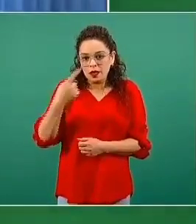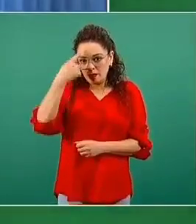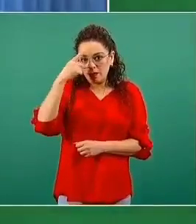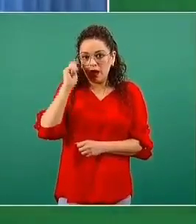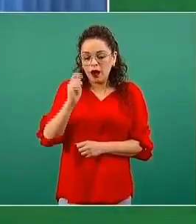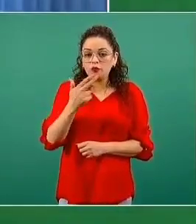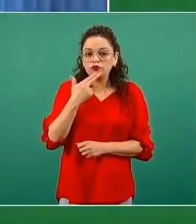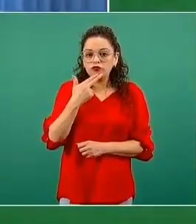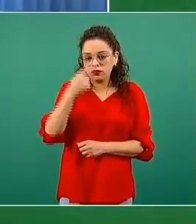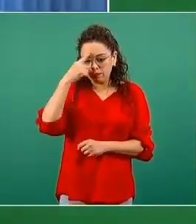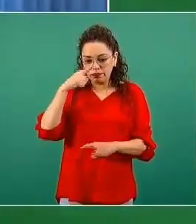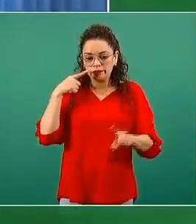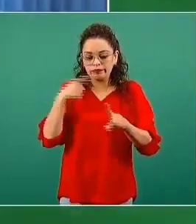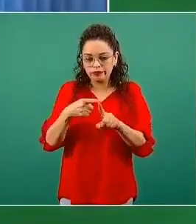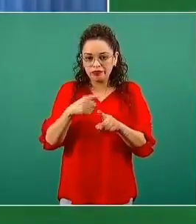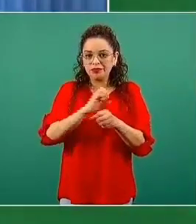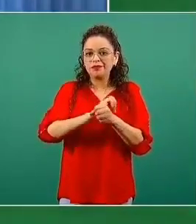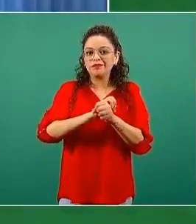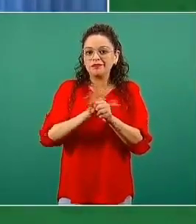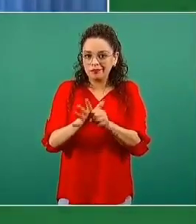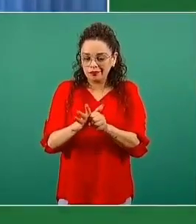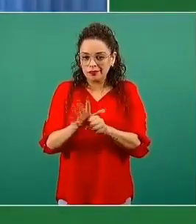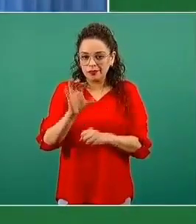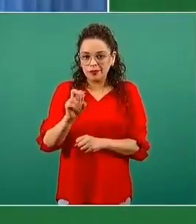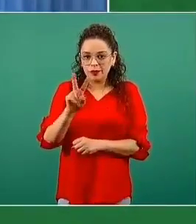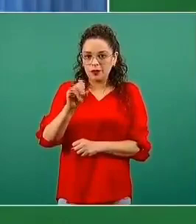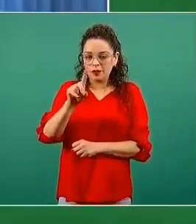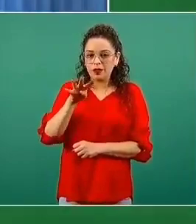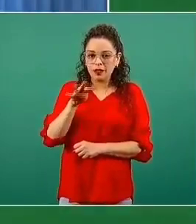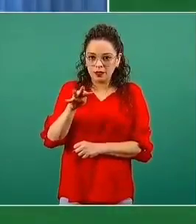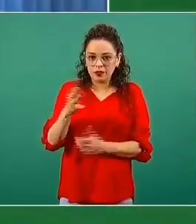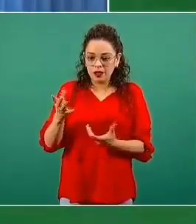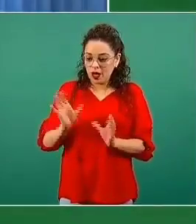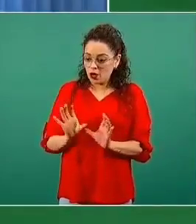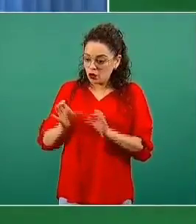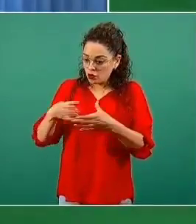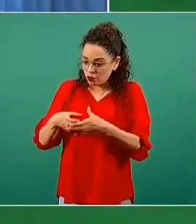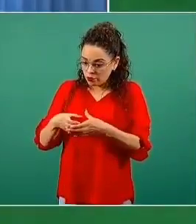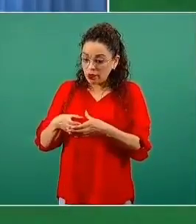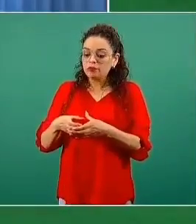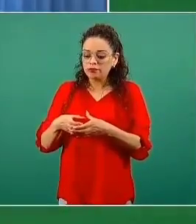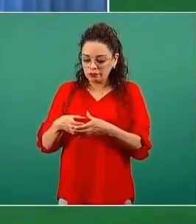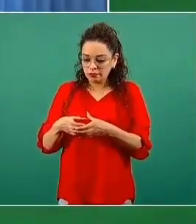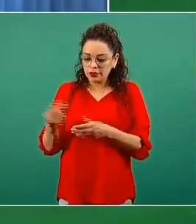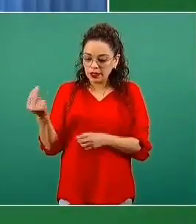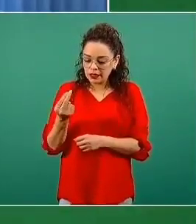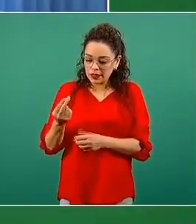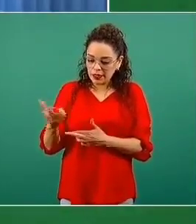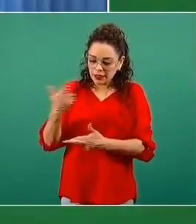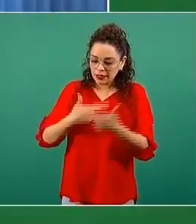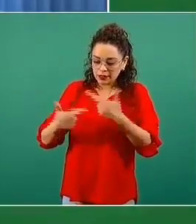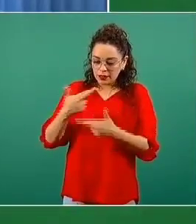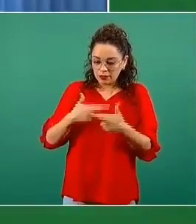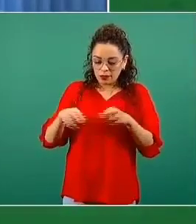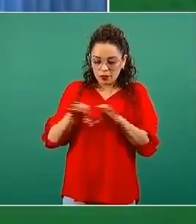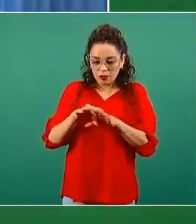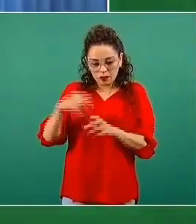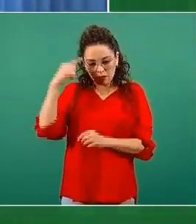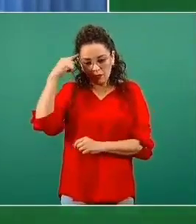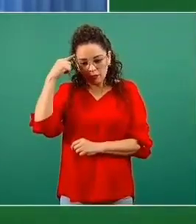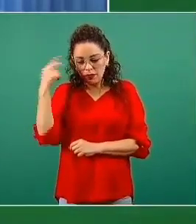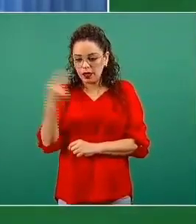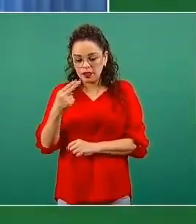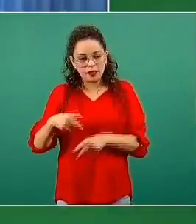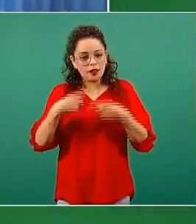a la COVID-19, implicando a la comunidad con un enfoque intersectorial, retomando los principios de atención primaria de la